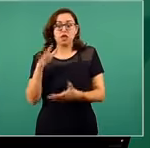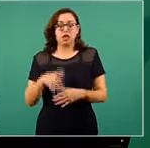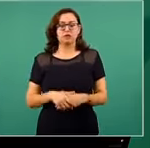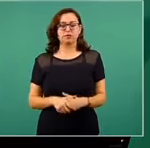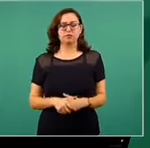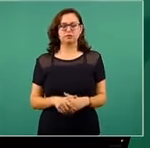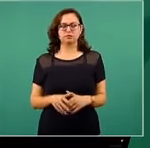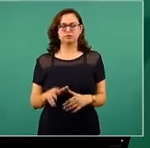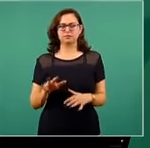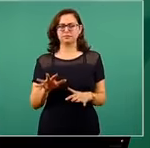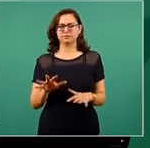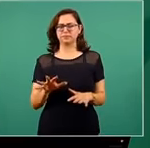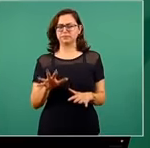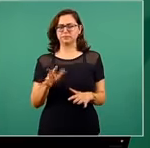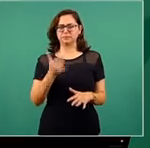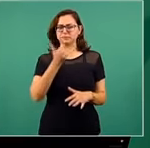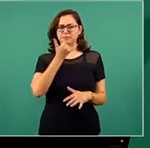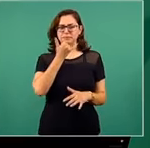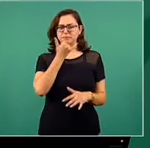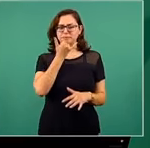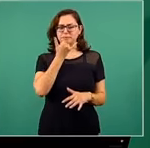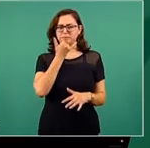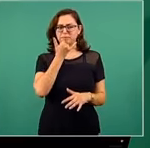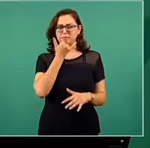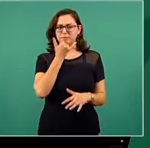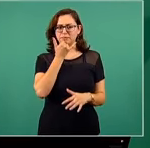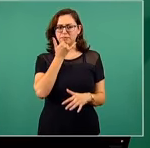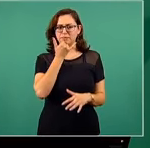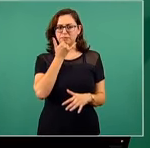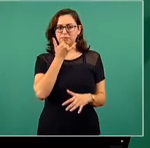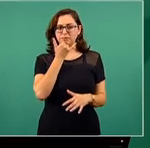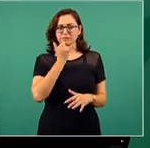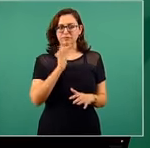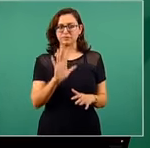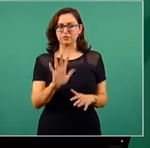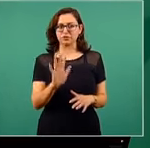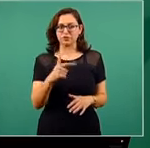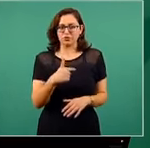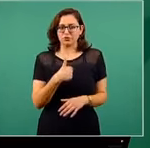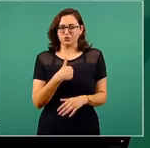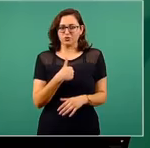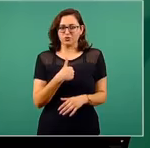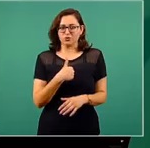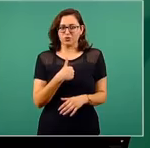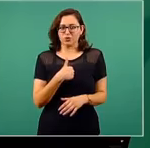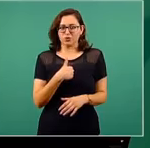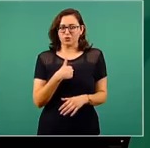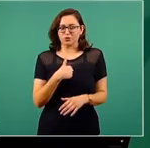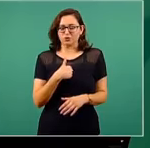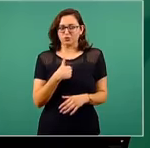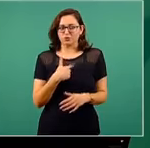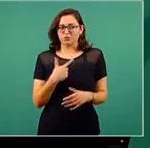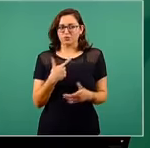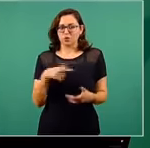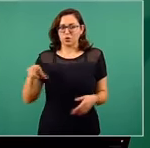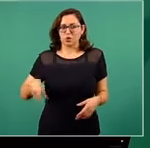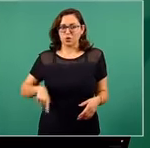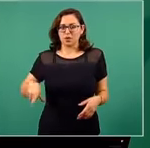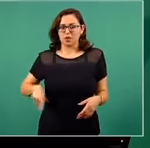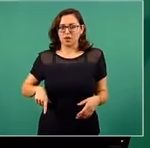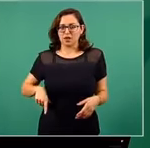Déjeme reubicar las preguntas porque a lo mejor es el interlocutor equivocado. Nosotros somos el gobierno de México,